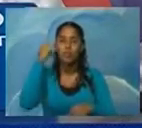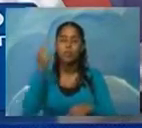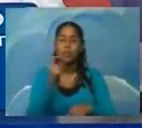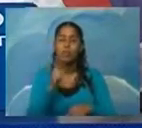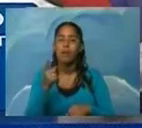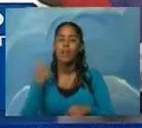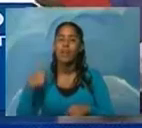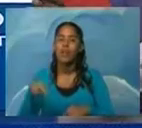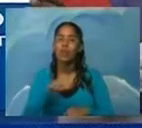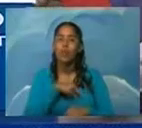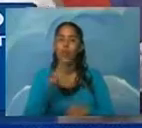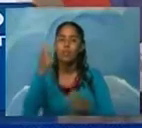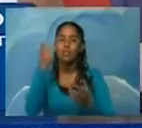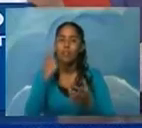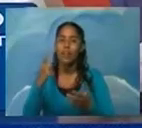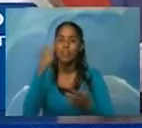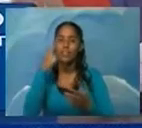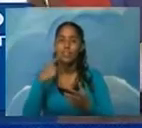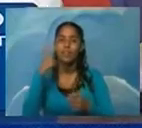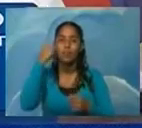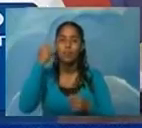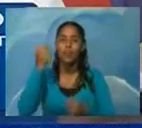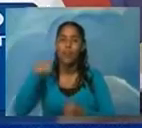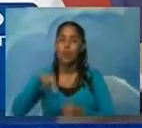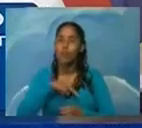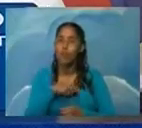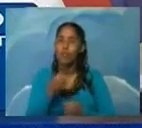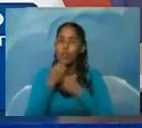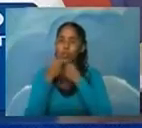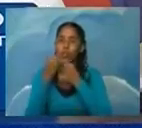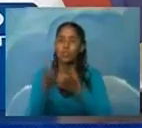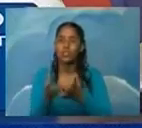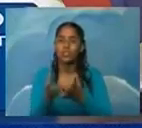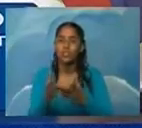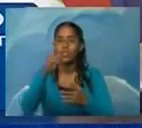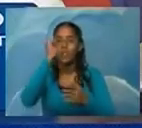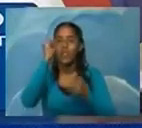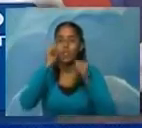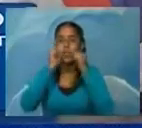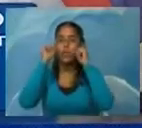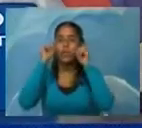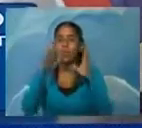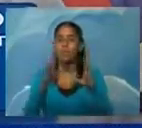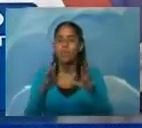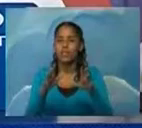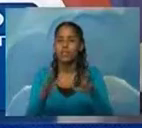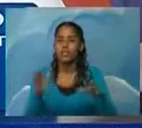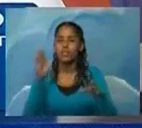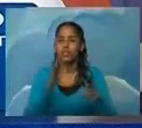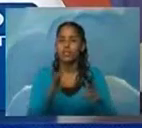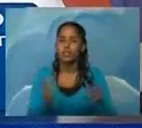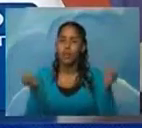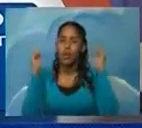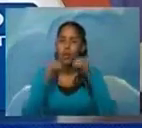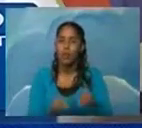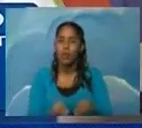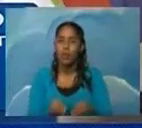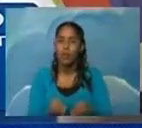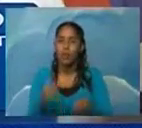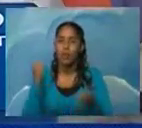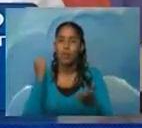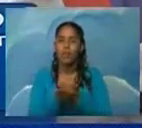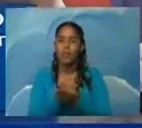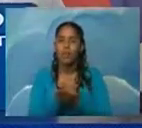nuestra enseñanza, para nuestro consejo. Que Dios me le bendiga. ¿Estás de acuerdo, mi